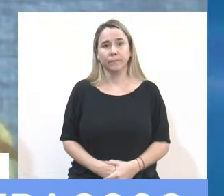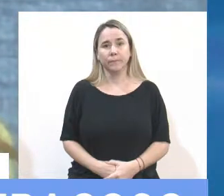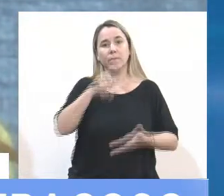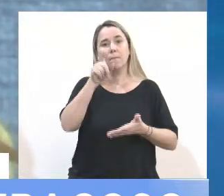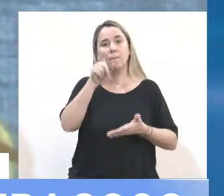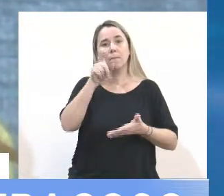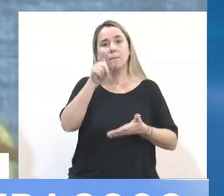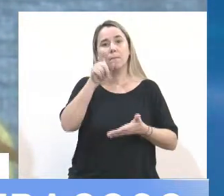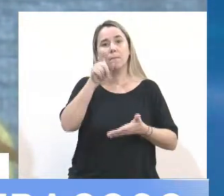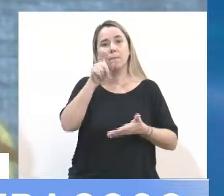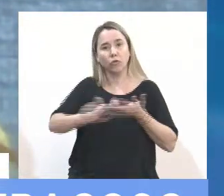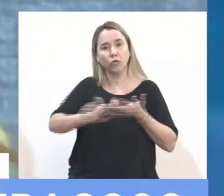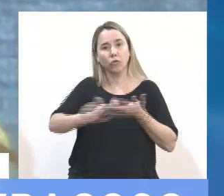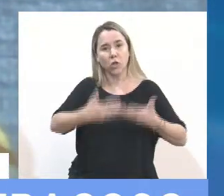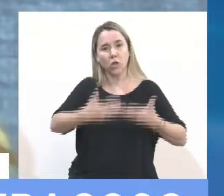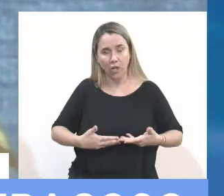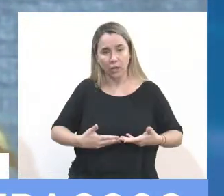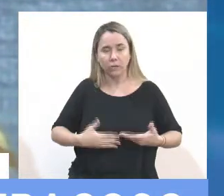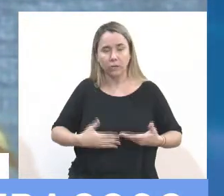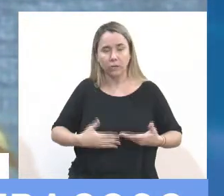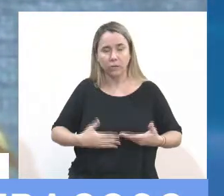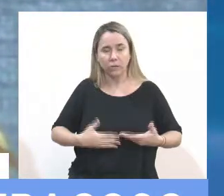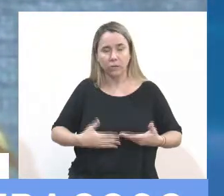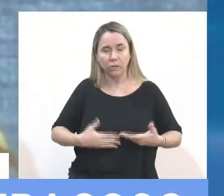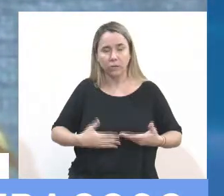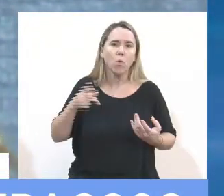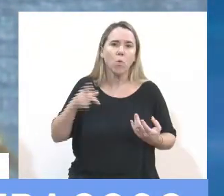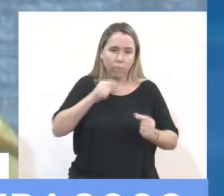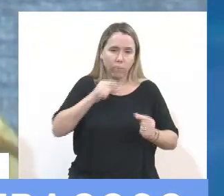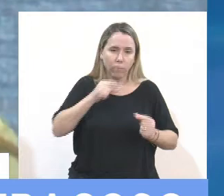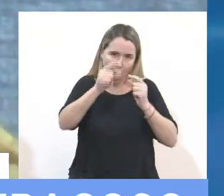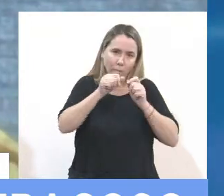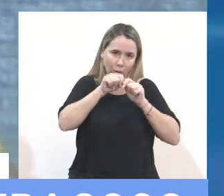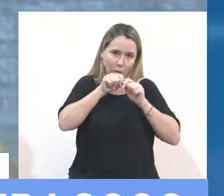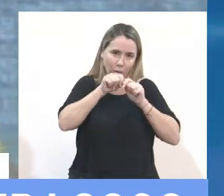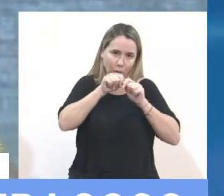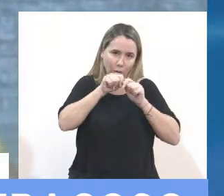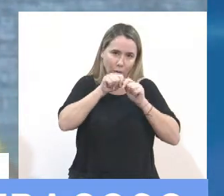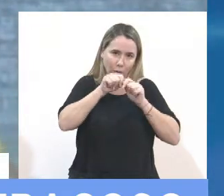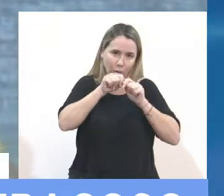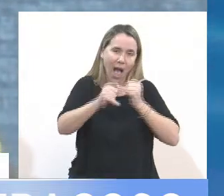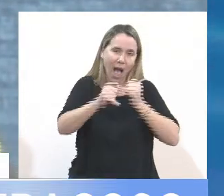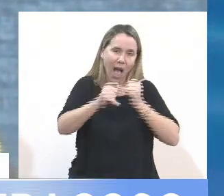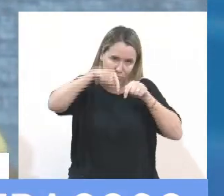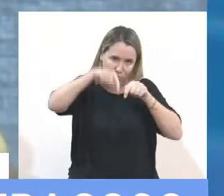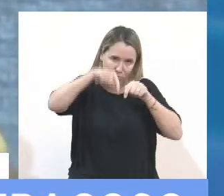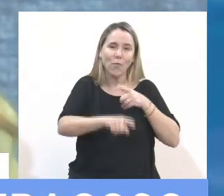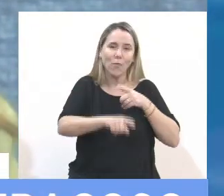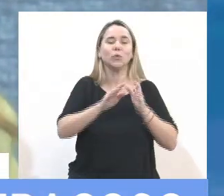autores de los proyectos seguramente se irán explayando a medida que vayan